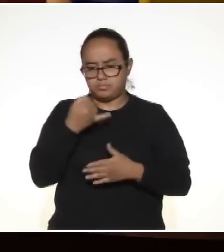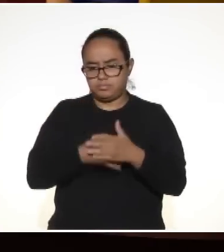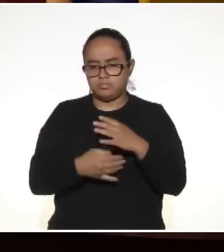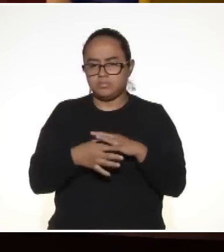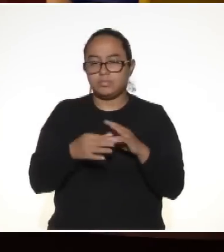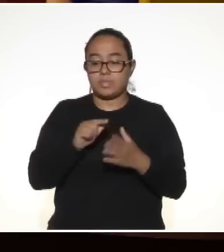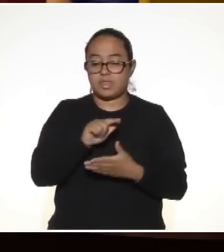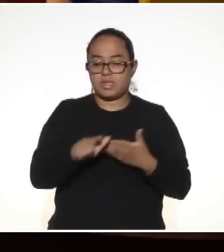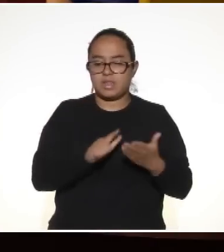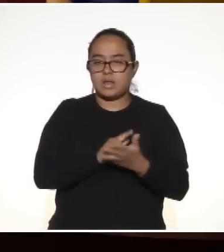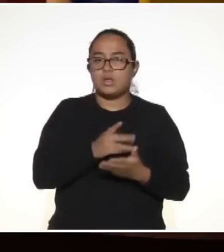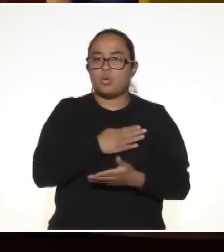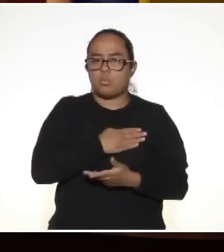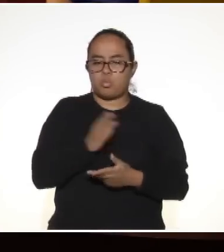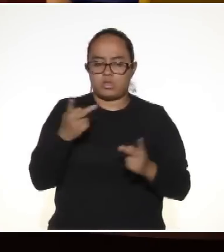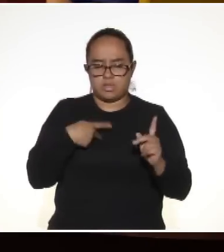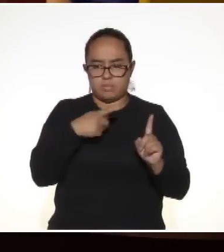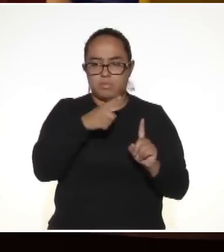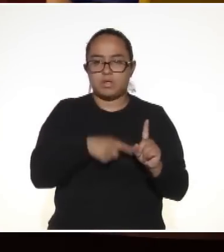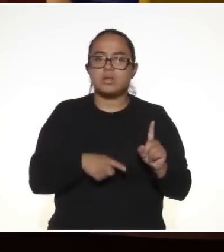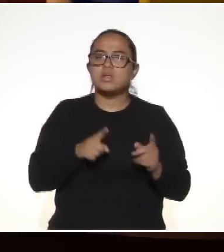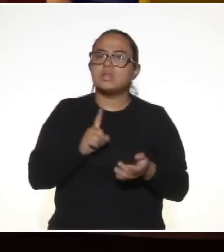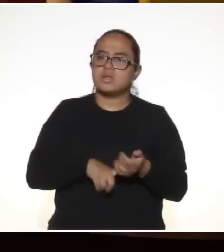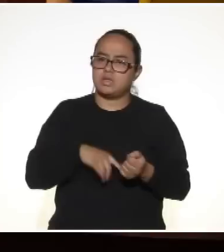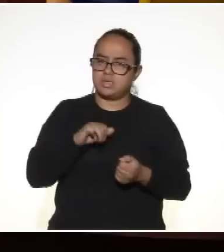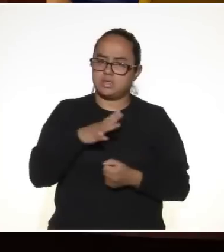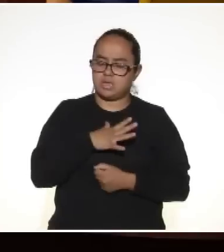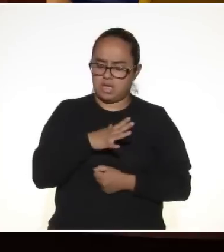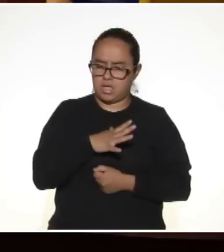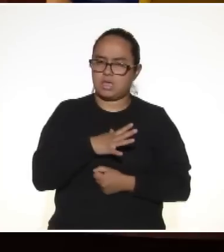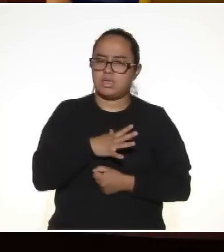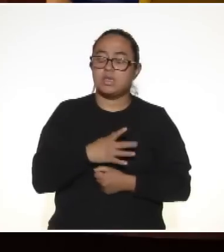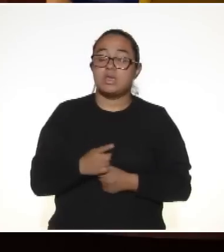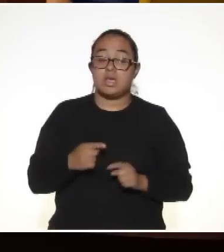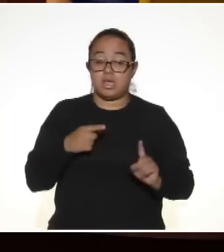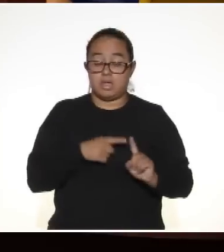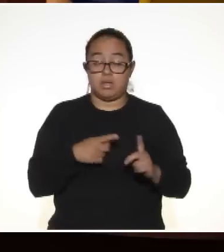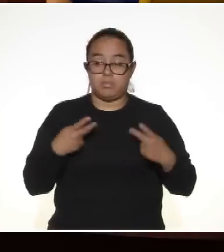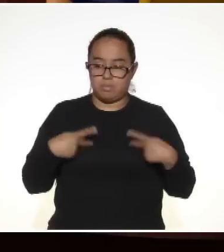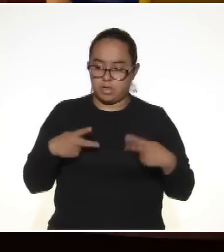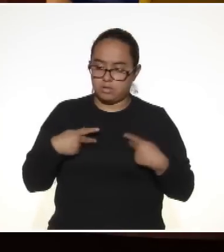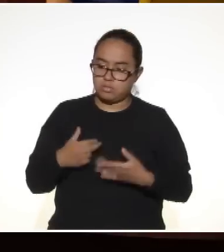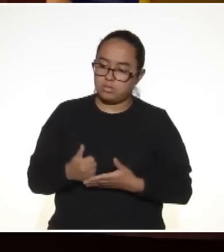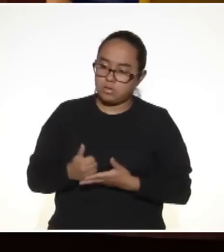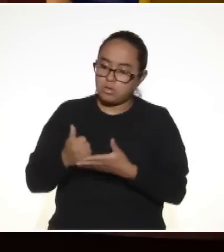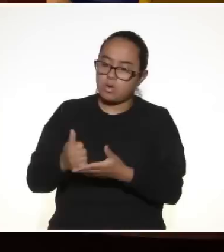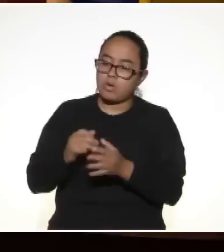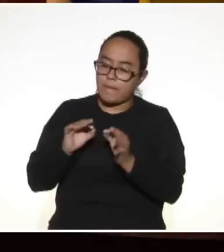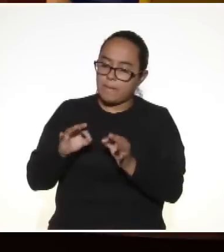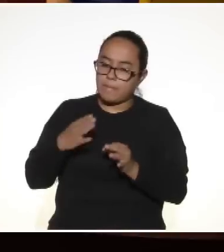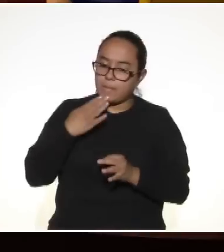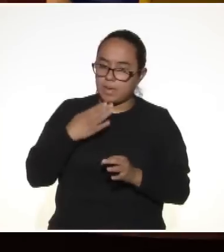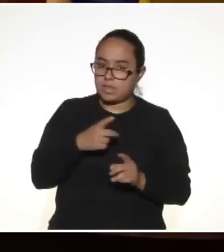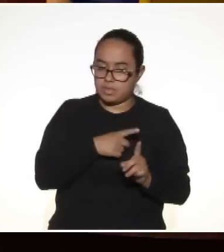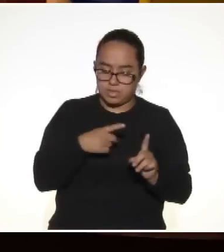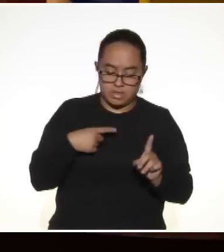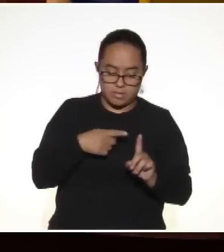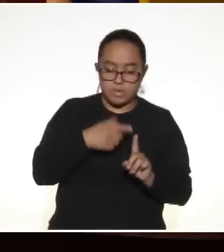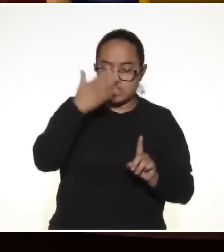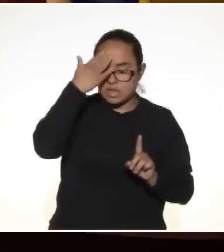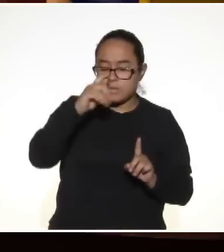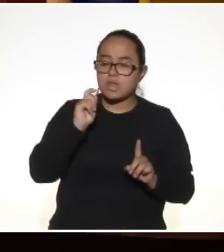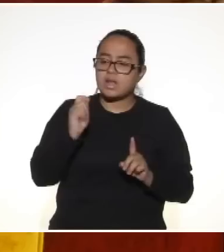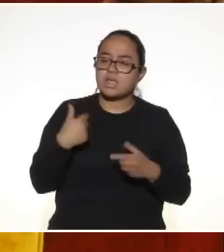del buen samaritano, que afortunadamente existe, sí implica que la persona ayude de una manera adecuada, que sepa qué es lo que está